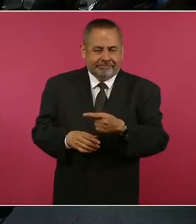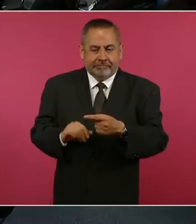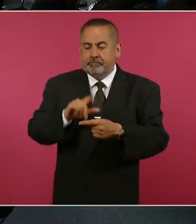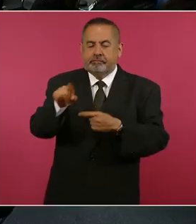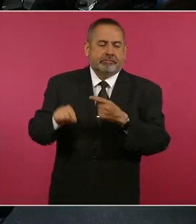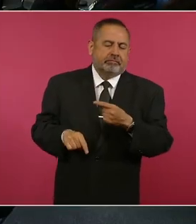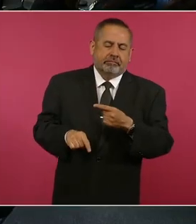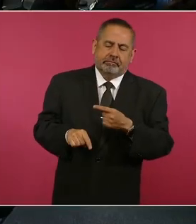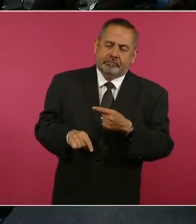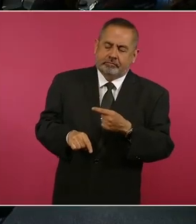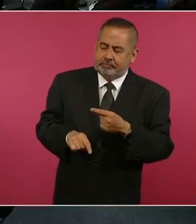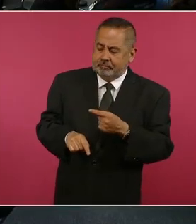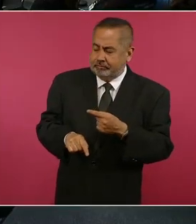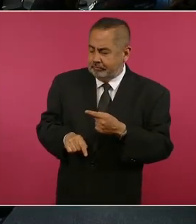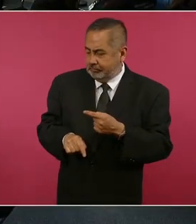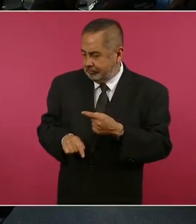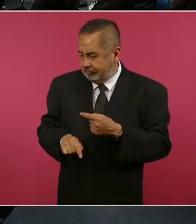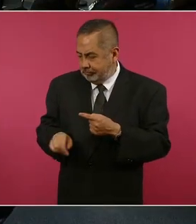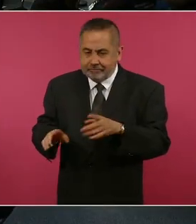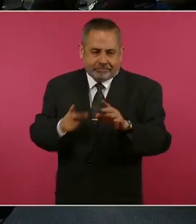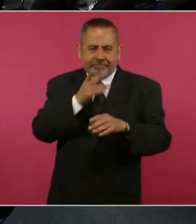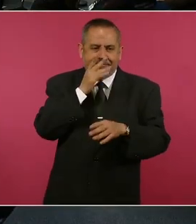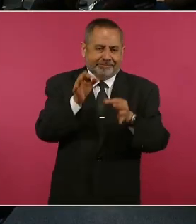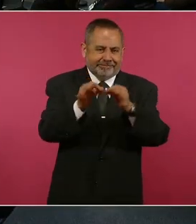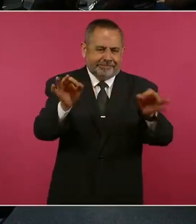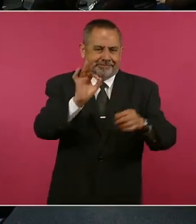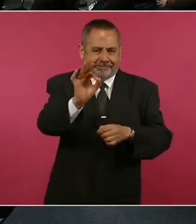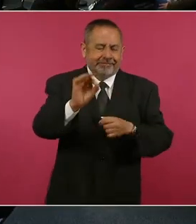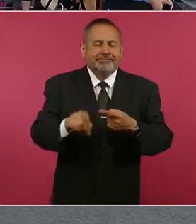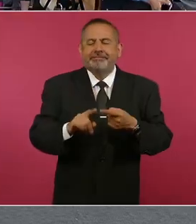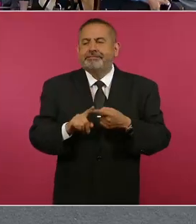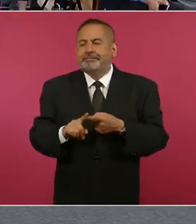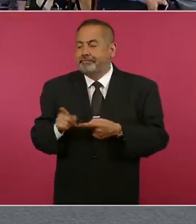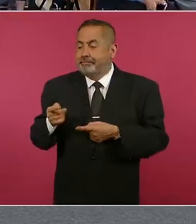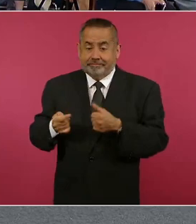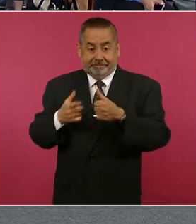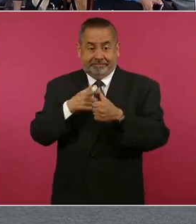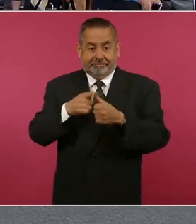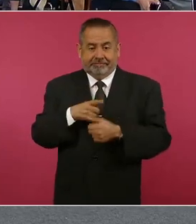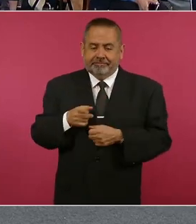Luego nos… y es una buena frase,